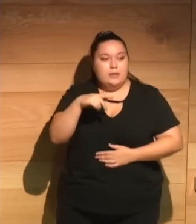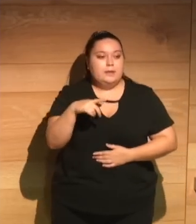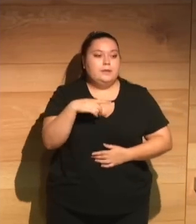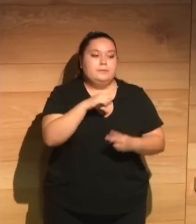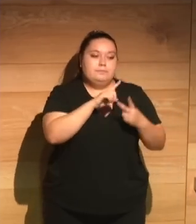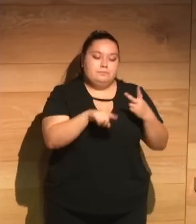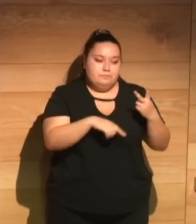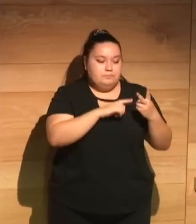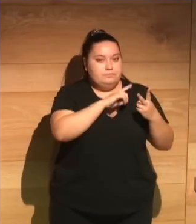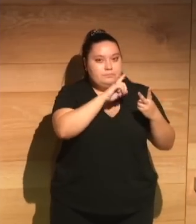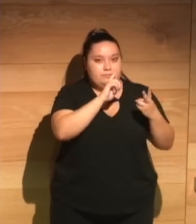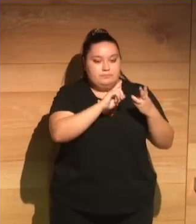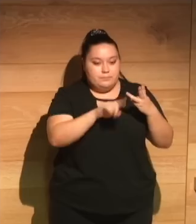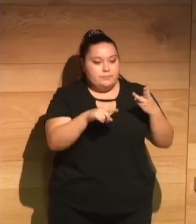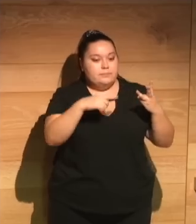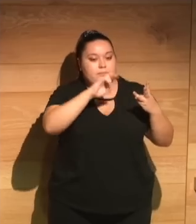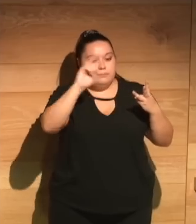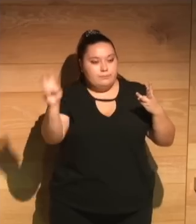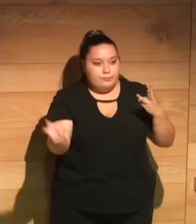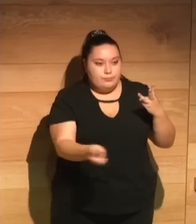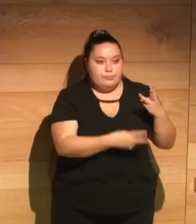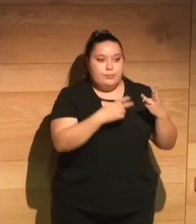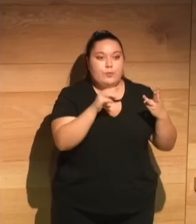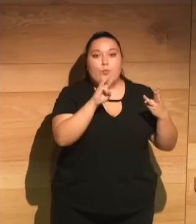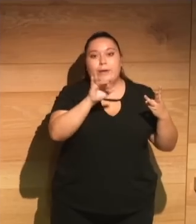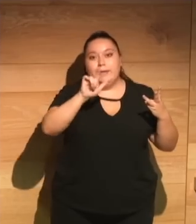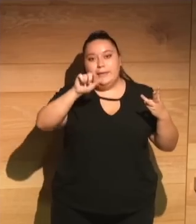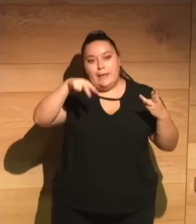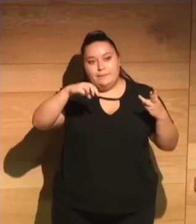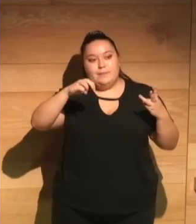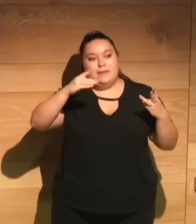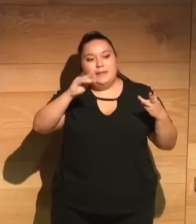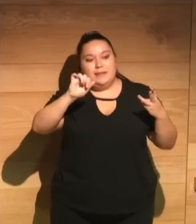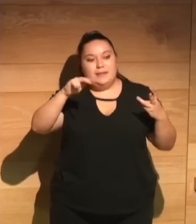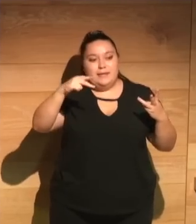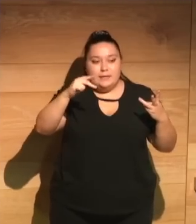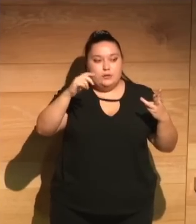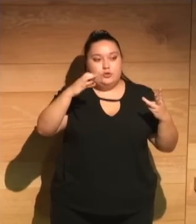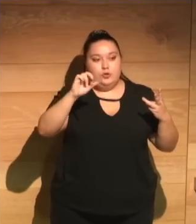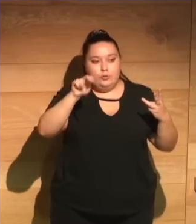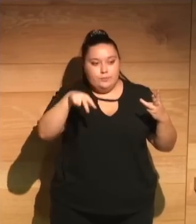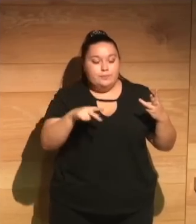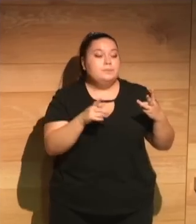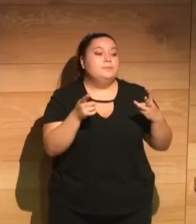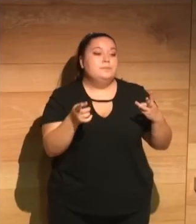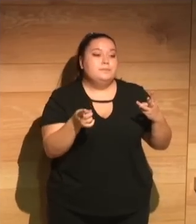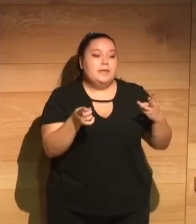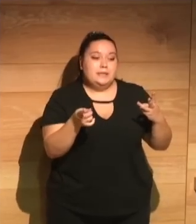Thomas Arnott, tenemos a Herman Kassler y tenemos a William Dixon, que es el ayudante de... El que ha hecho el kinetoscopio. Que hace inicialmente